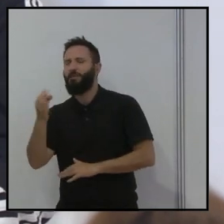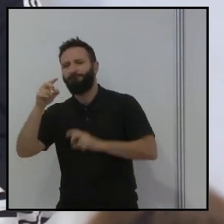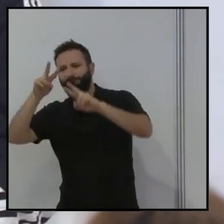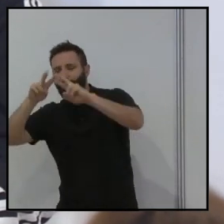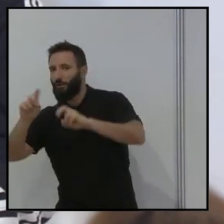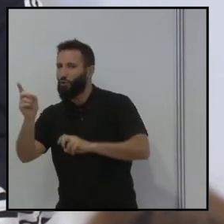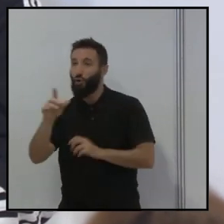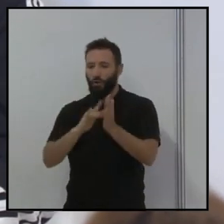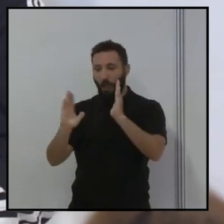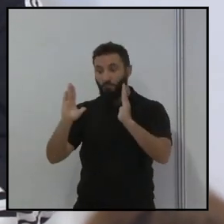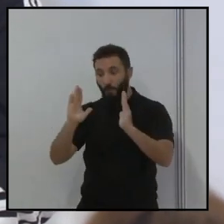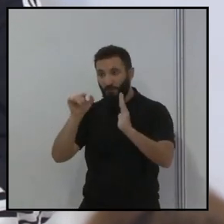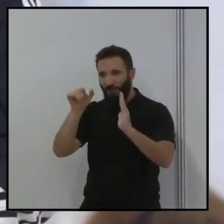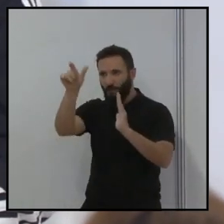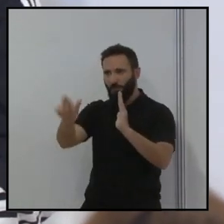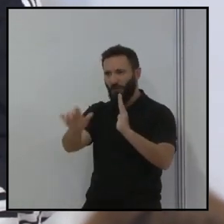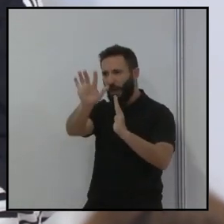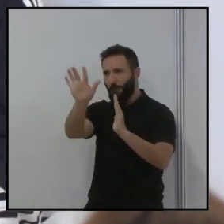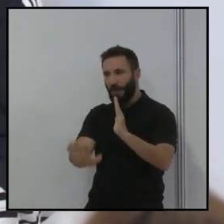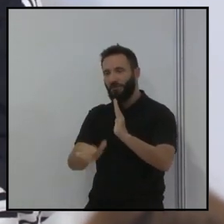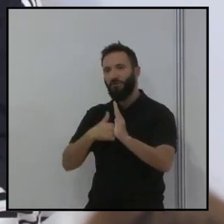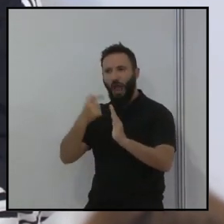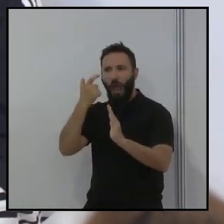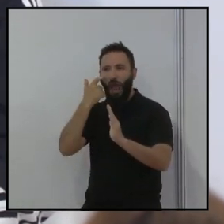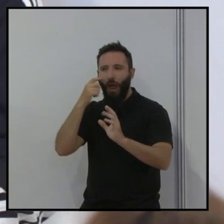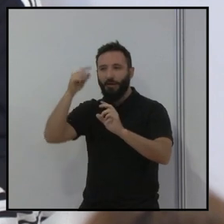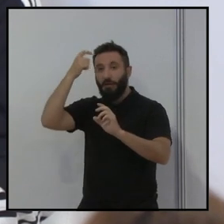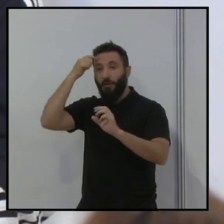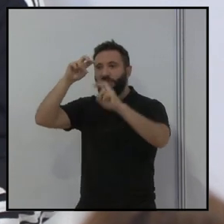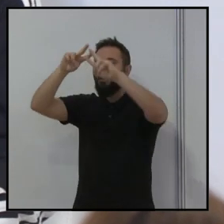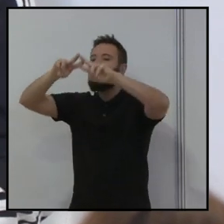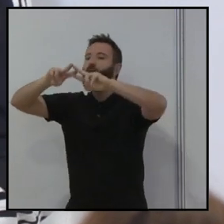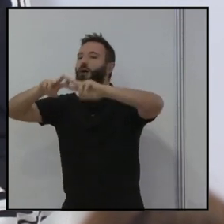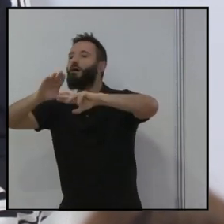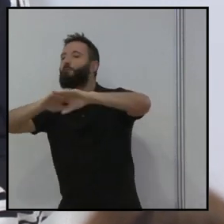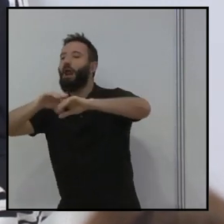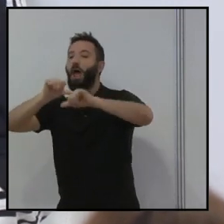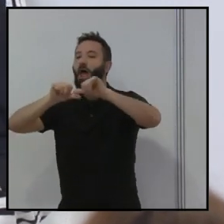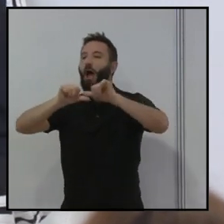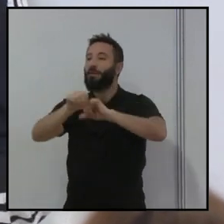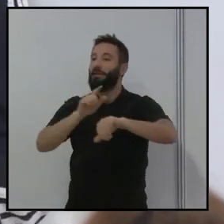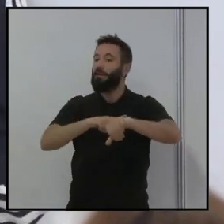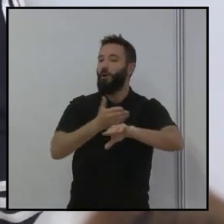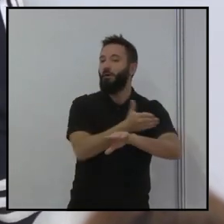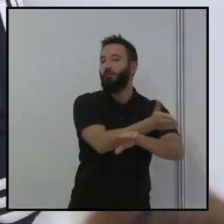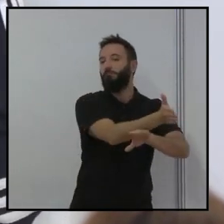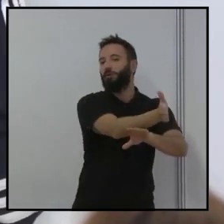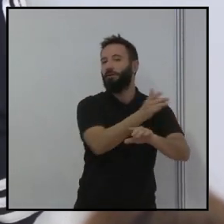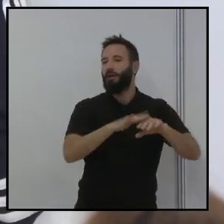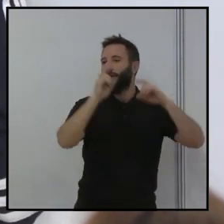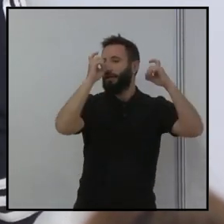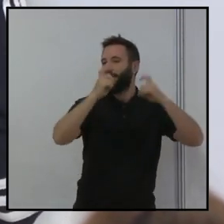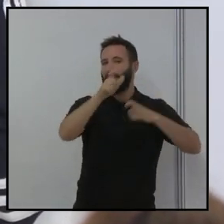esos momentos de lucidez qué es lo que puede estar pasando ahí dentro, para vosotros en paralelo tratar de compartirlo con